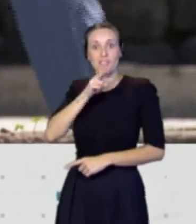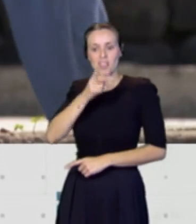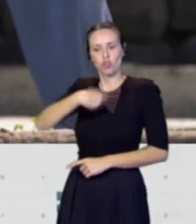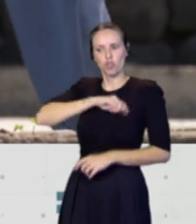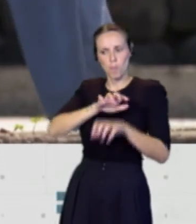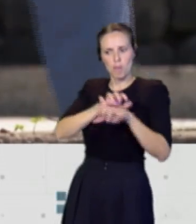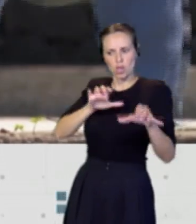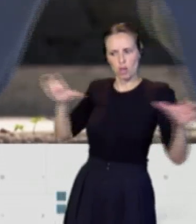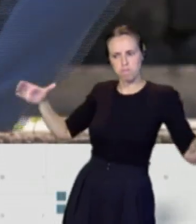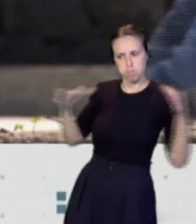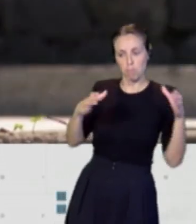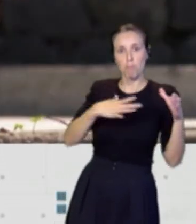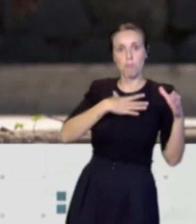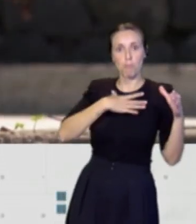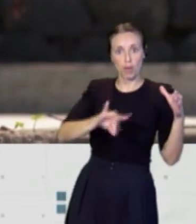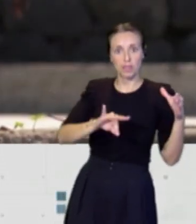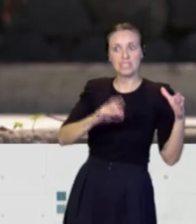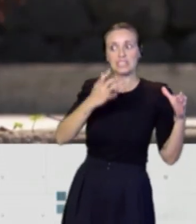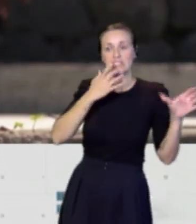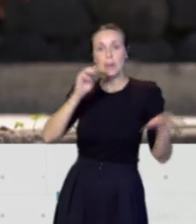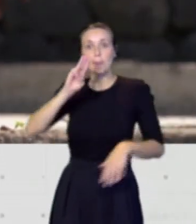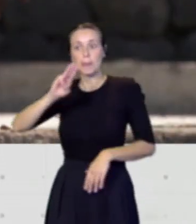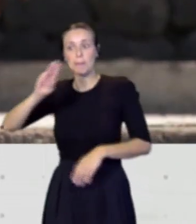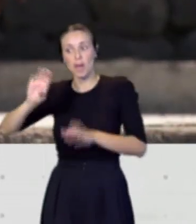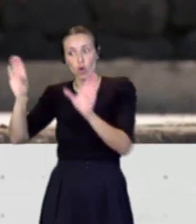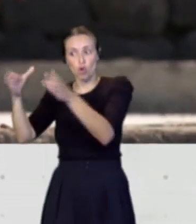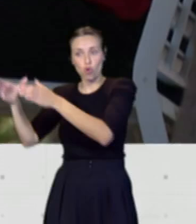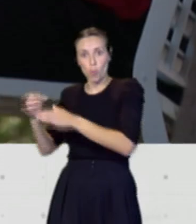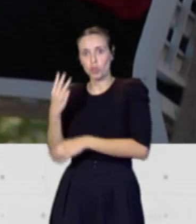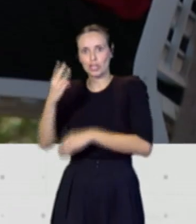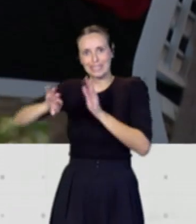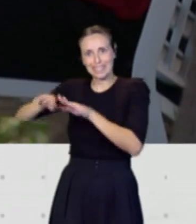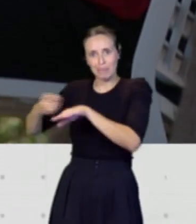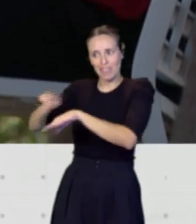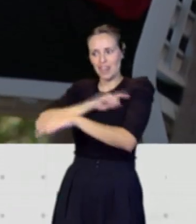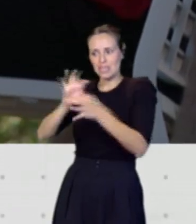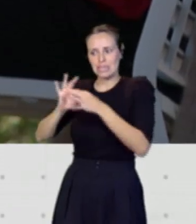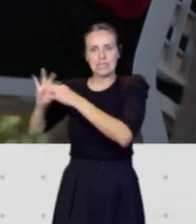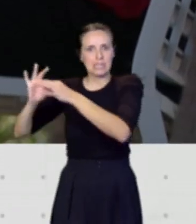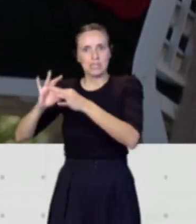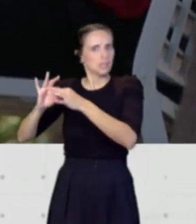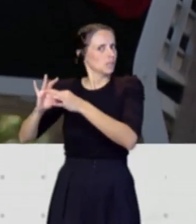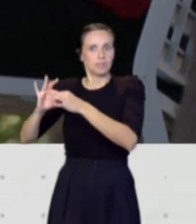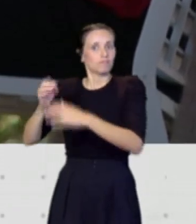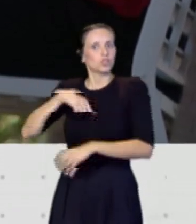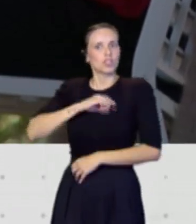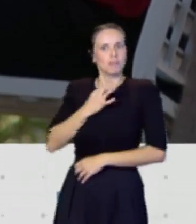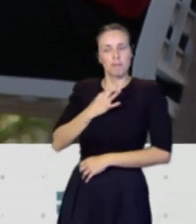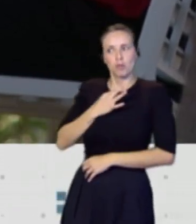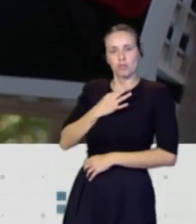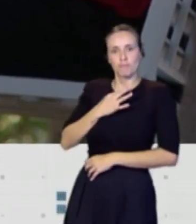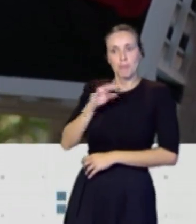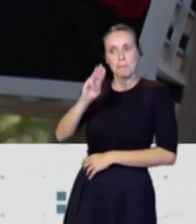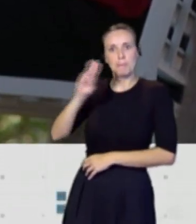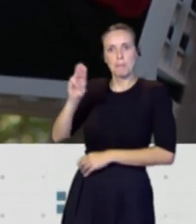la que dibujaría el Partido Popular con los tres grupos a su extrema derecha. Pero tenemos que trabajar muy duro para que el Partido Popular no blanquee a la extrema derecha,